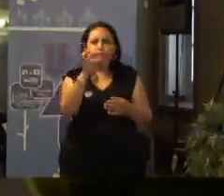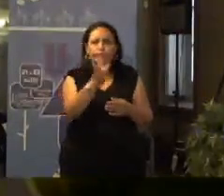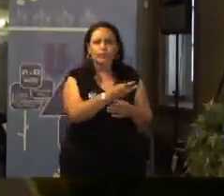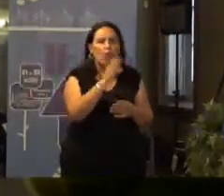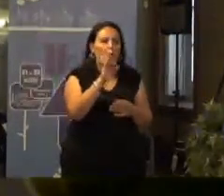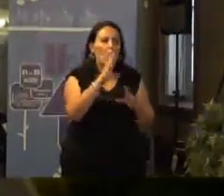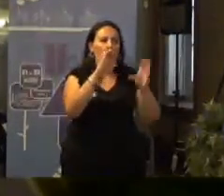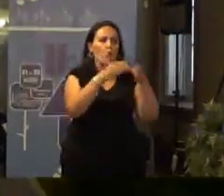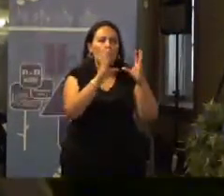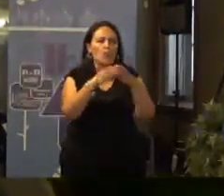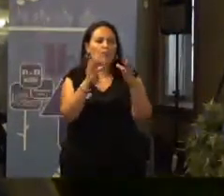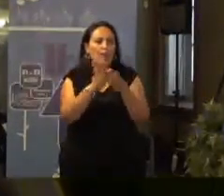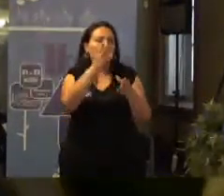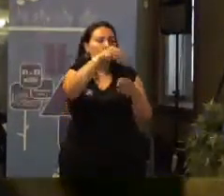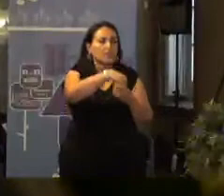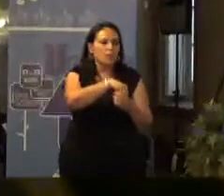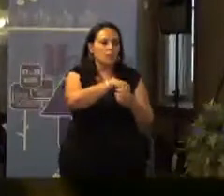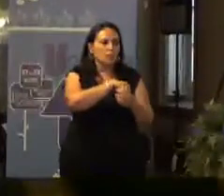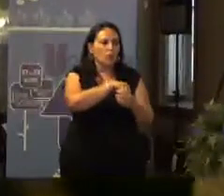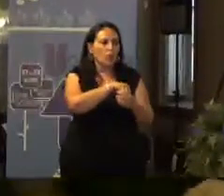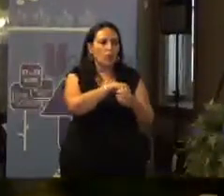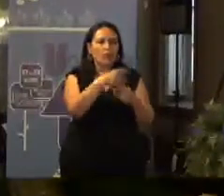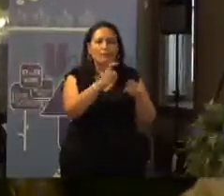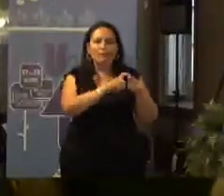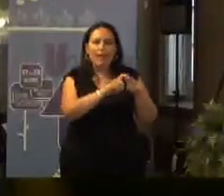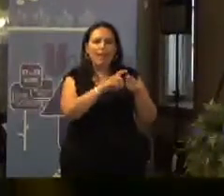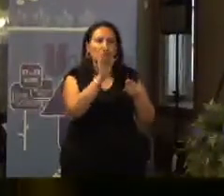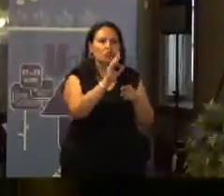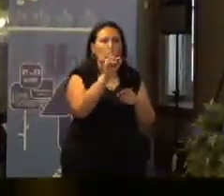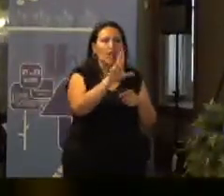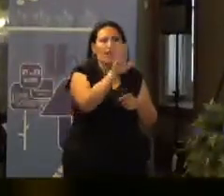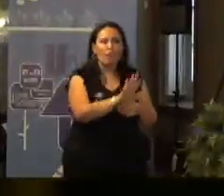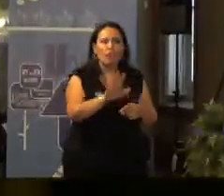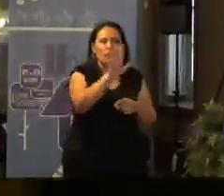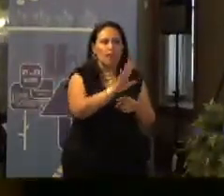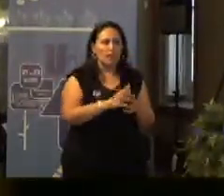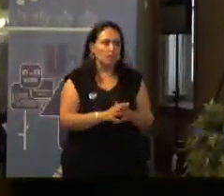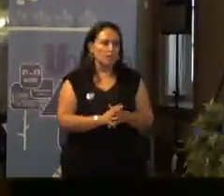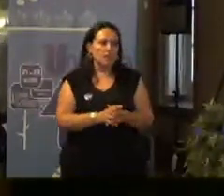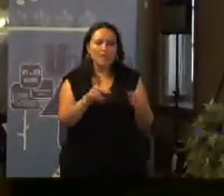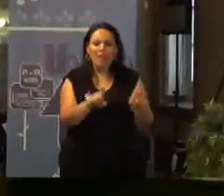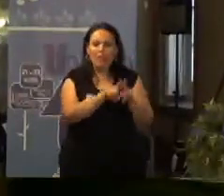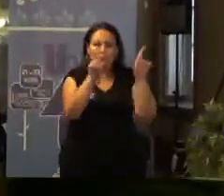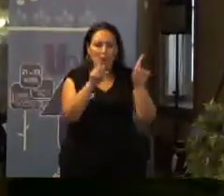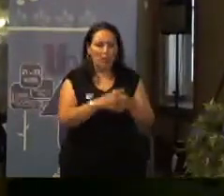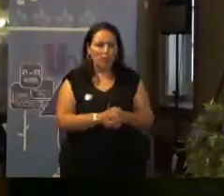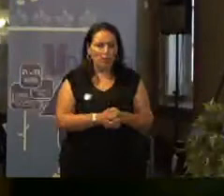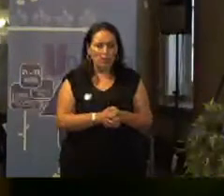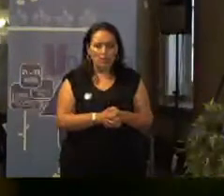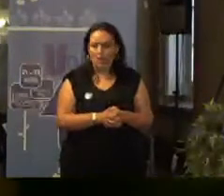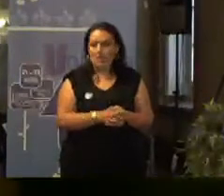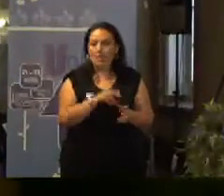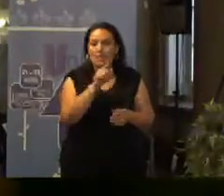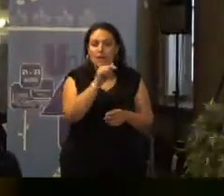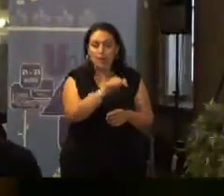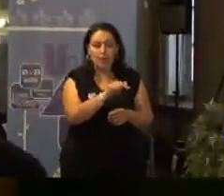conxuntos de comunidades que constitúan étnicas ou nacionais, etc., dase na sociedade civil. E aí onde